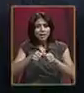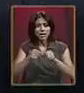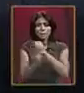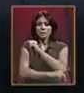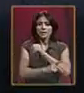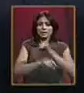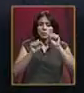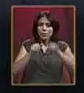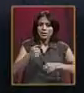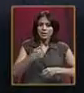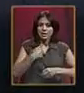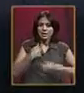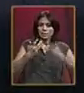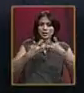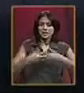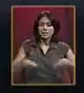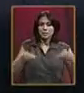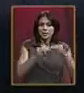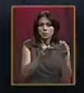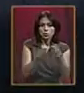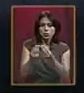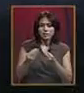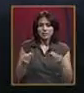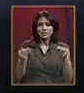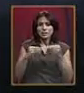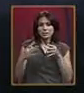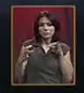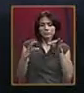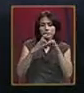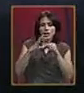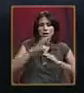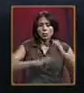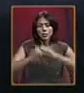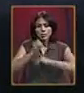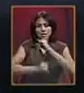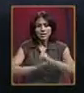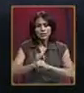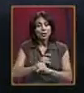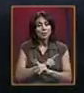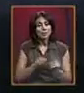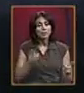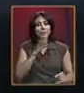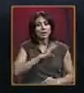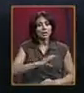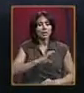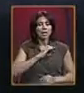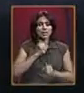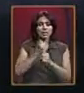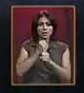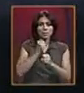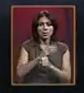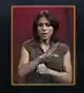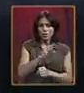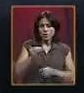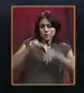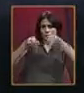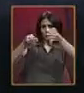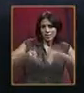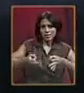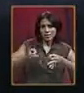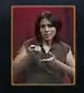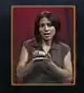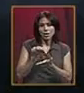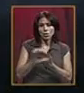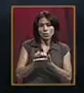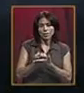productivas y más integradas al comercio internacional, la calidad del empleo y la formalidad de la